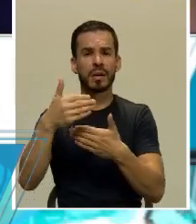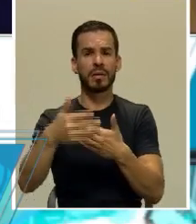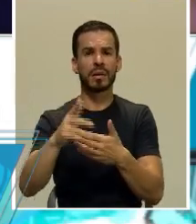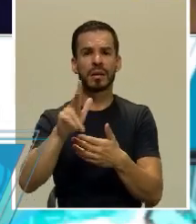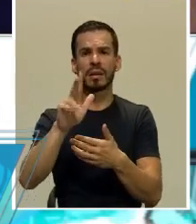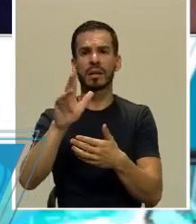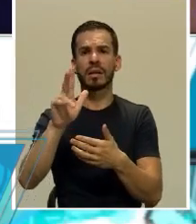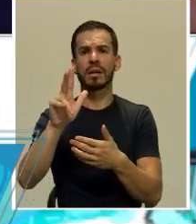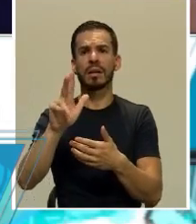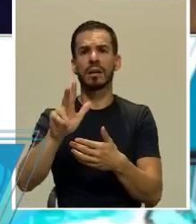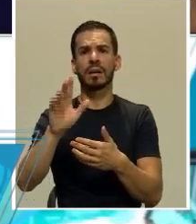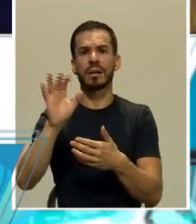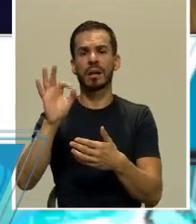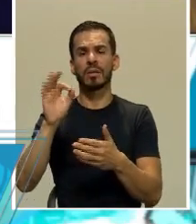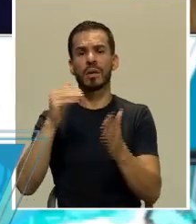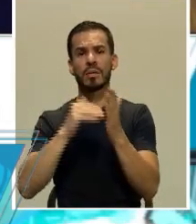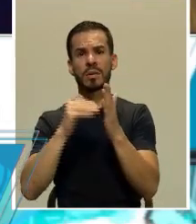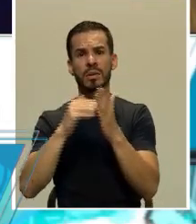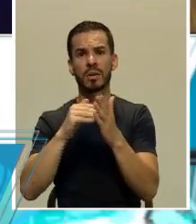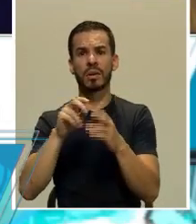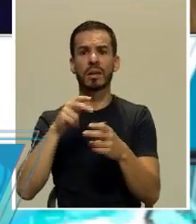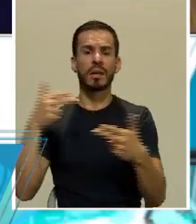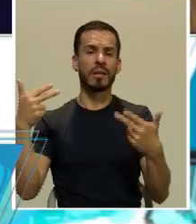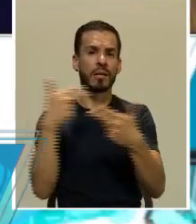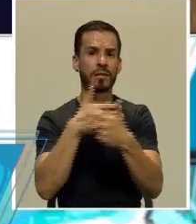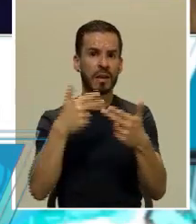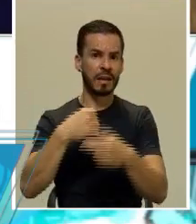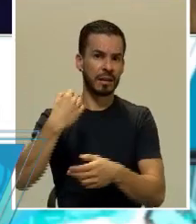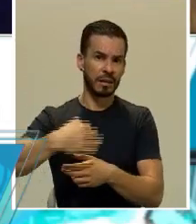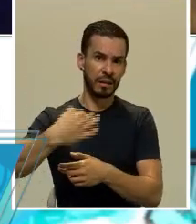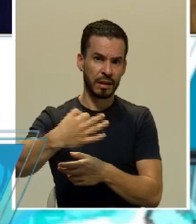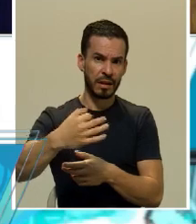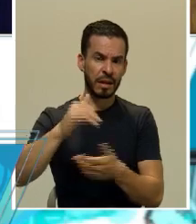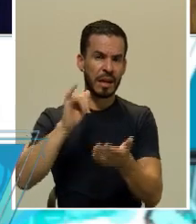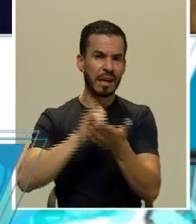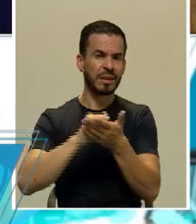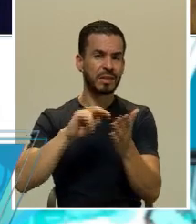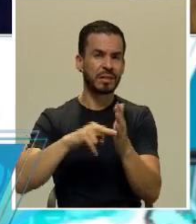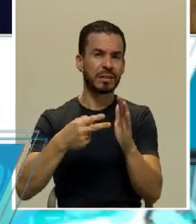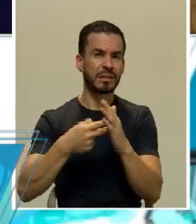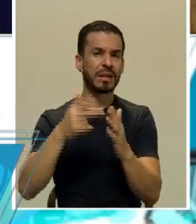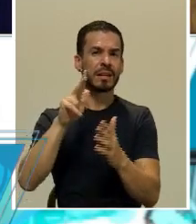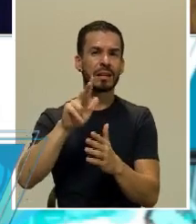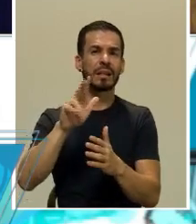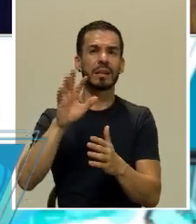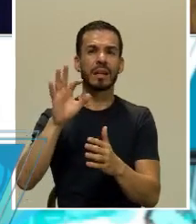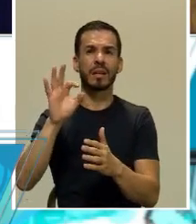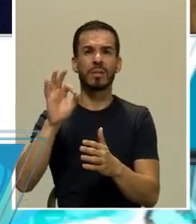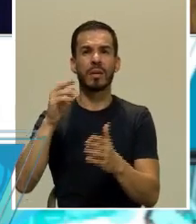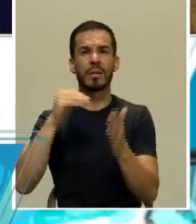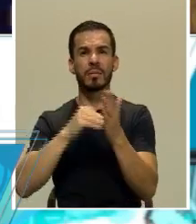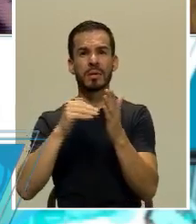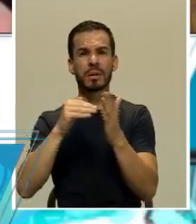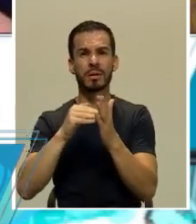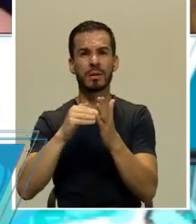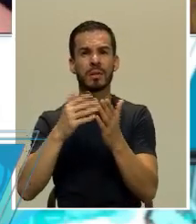de 39 millones de vehículos o de viajes diarios. Eso significa 39 millones de vehículos menos